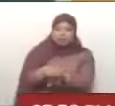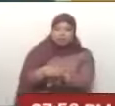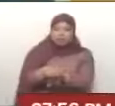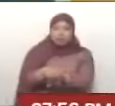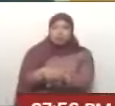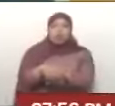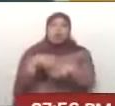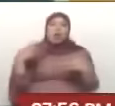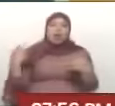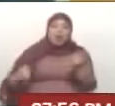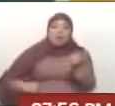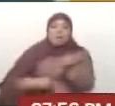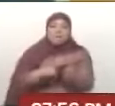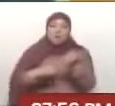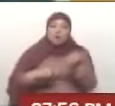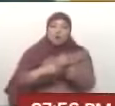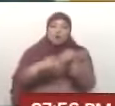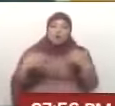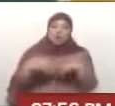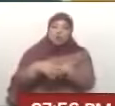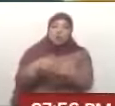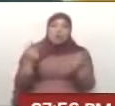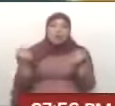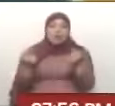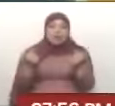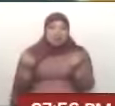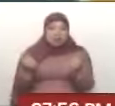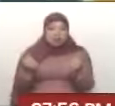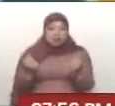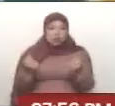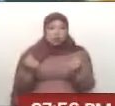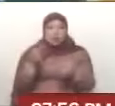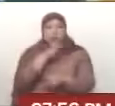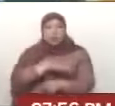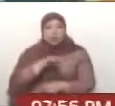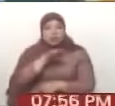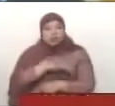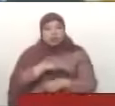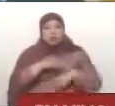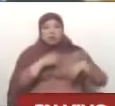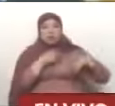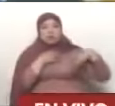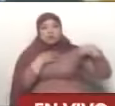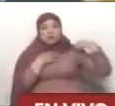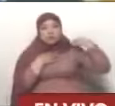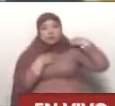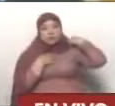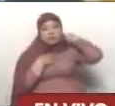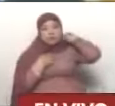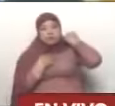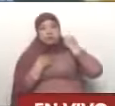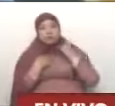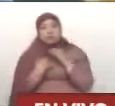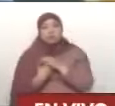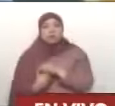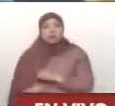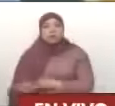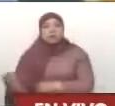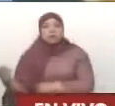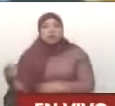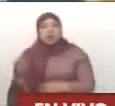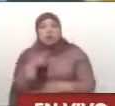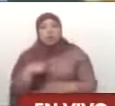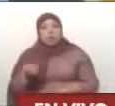haber un apoyo integral al pueblo de Haití, en lo económico, en lo social. Y buscar